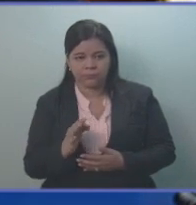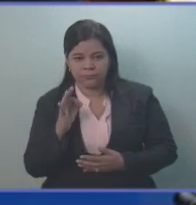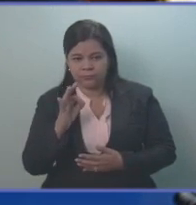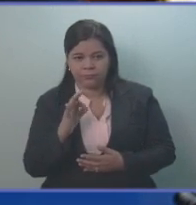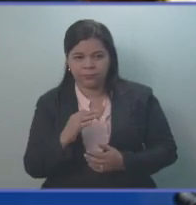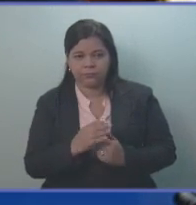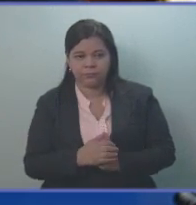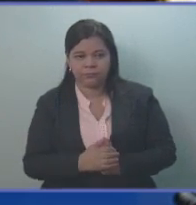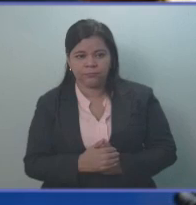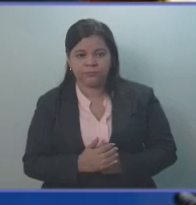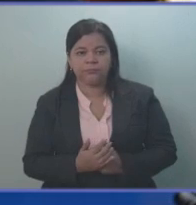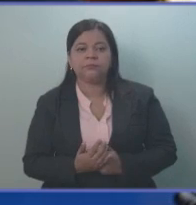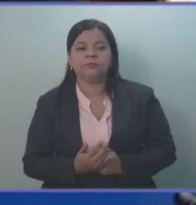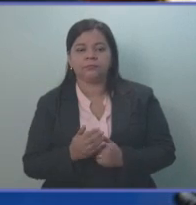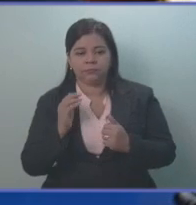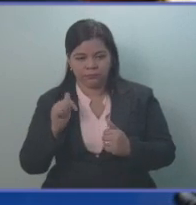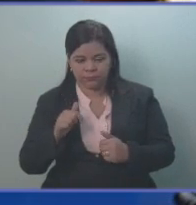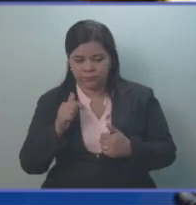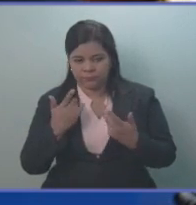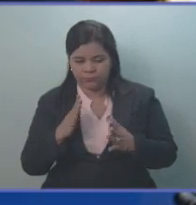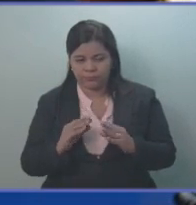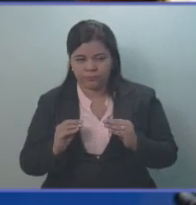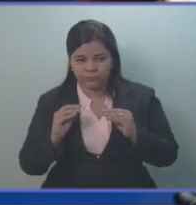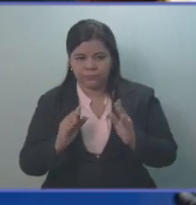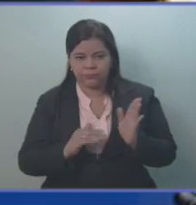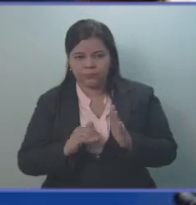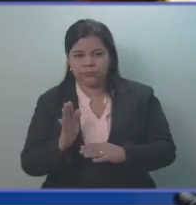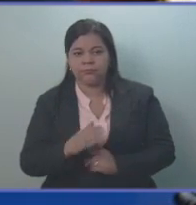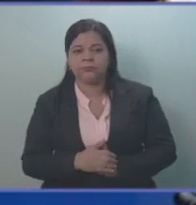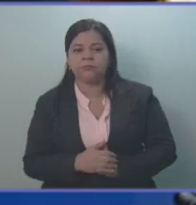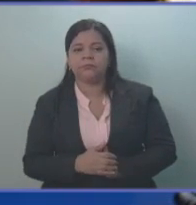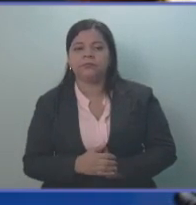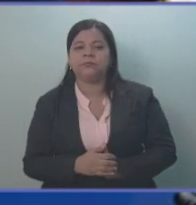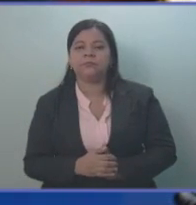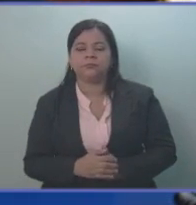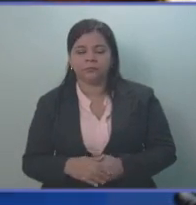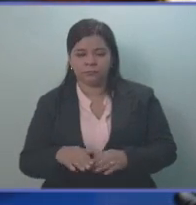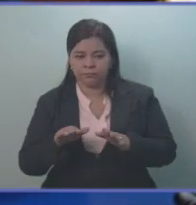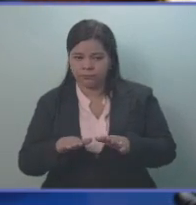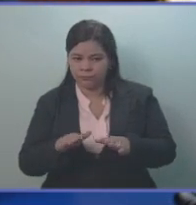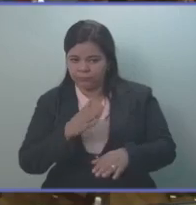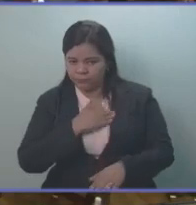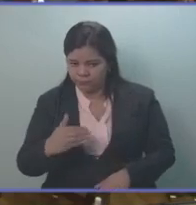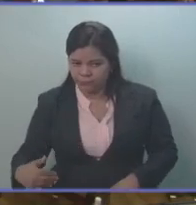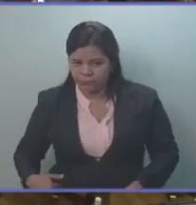seguridad alimentaria de estas familias. Gracias, presidente en funciones.